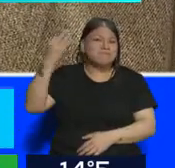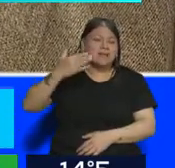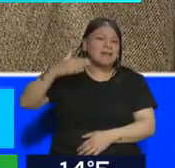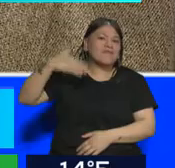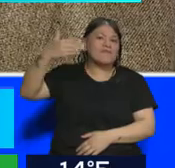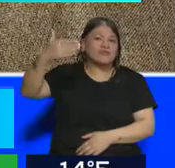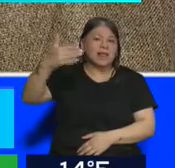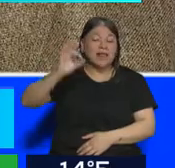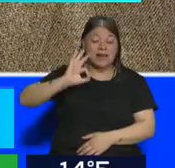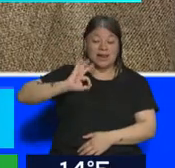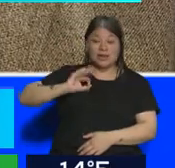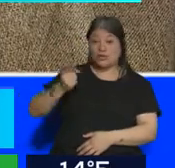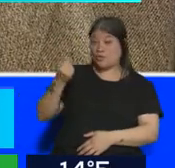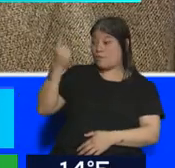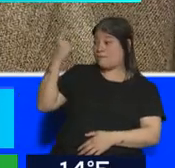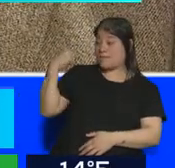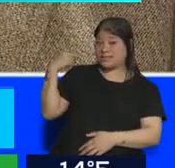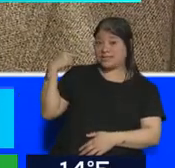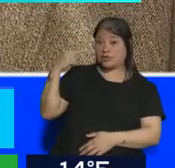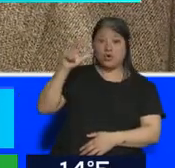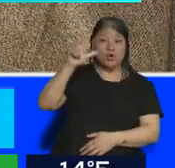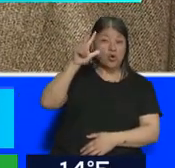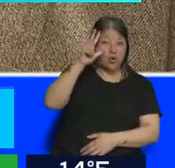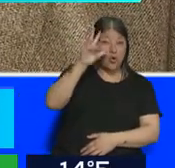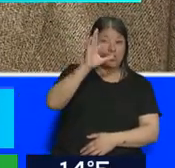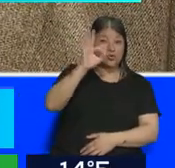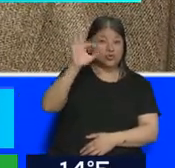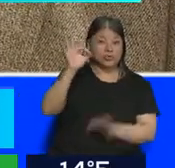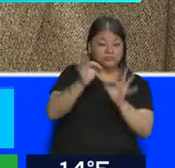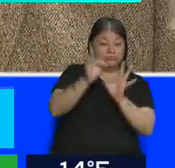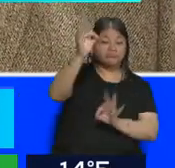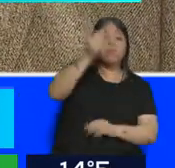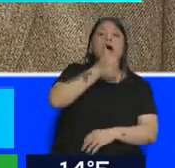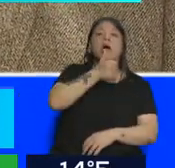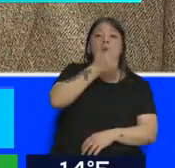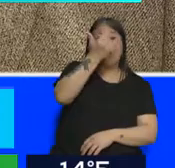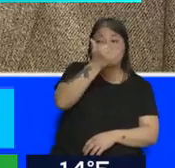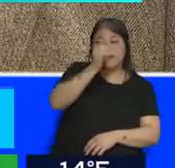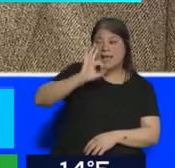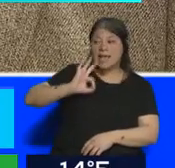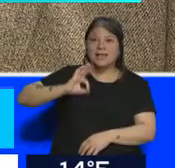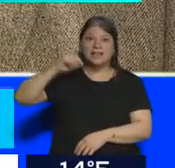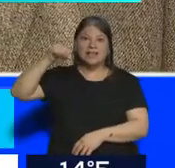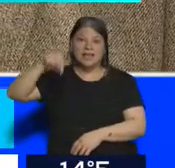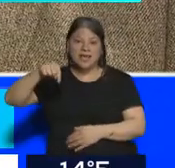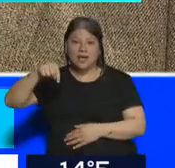pasado tuvimos un 800 hectómetros cúbicos aproximadamente disponibles, en cambio este año vamos a